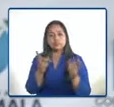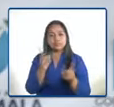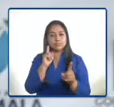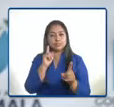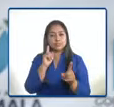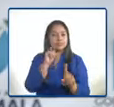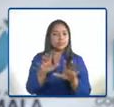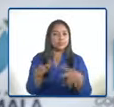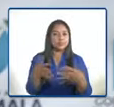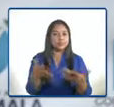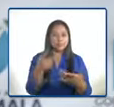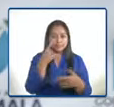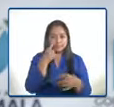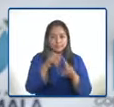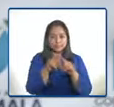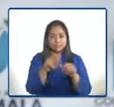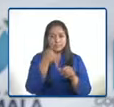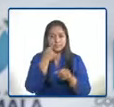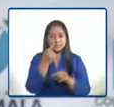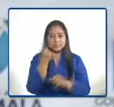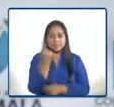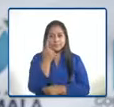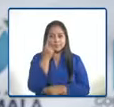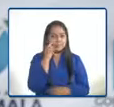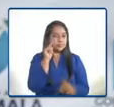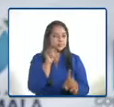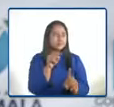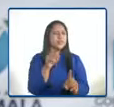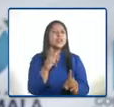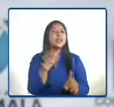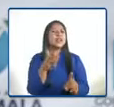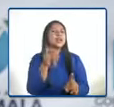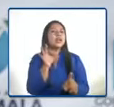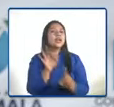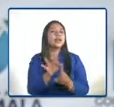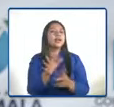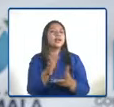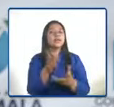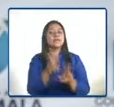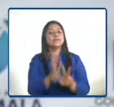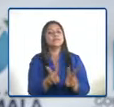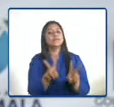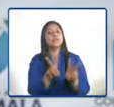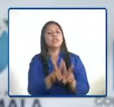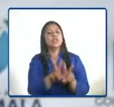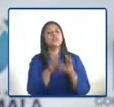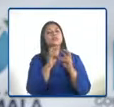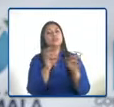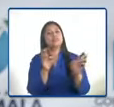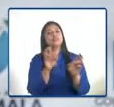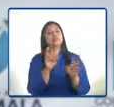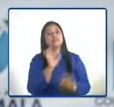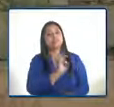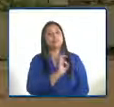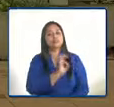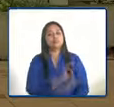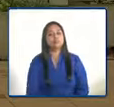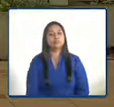eso dejo muy claro, el fin primordial es generar valor público en la sociedad.